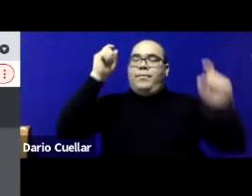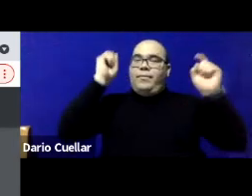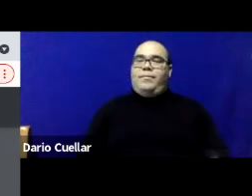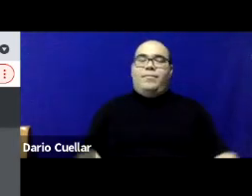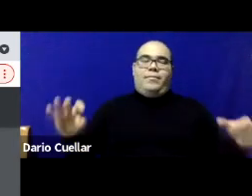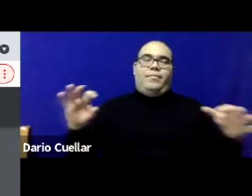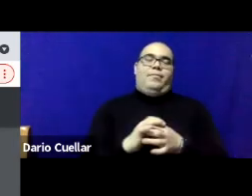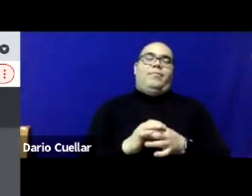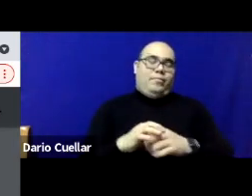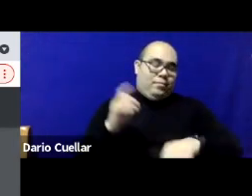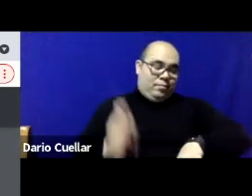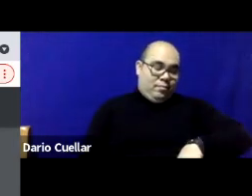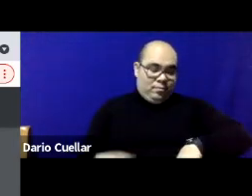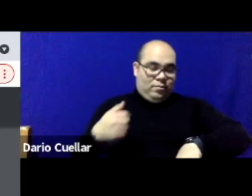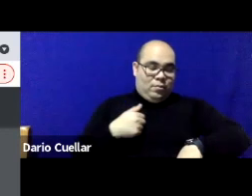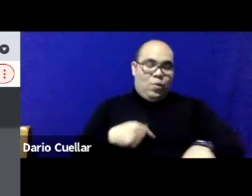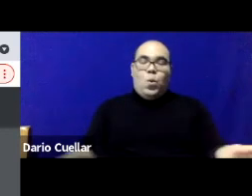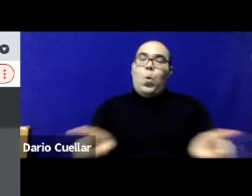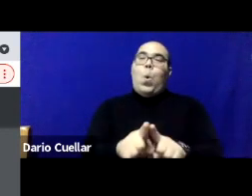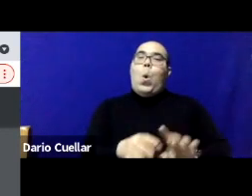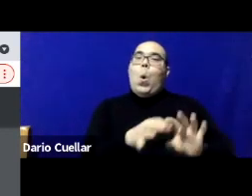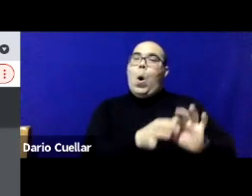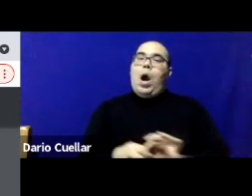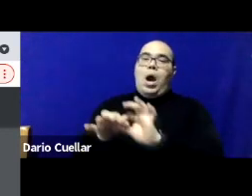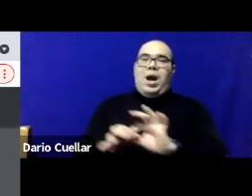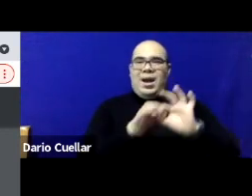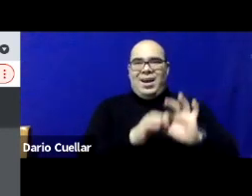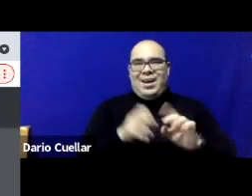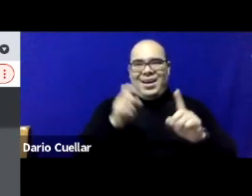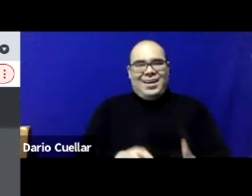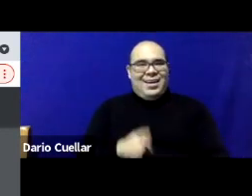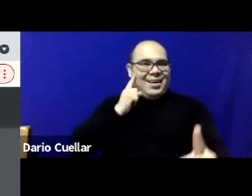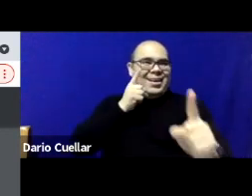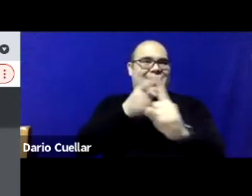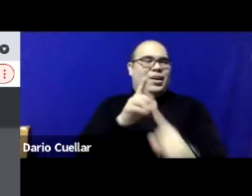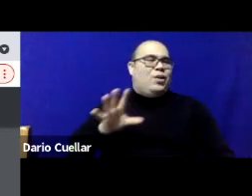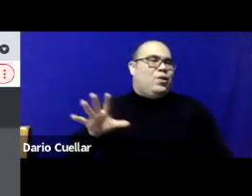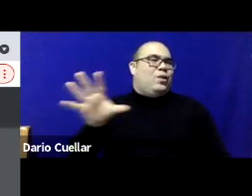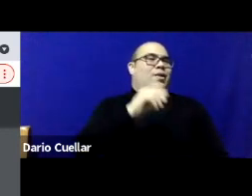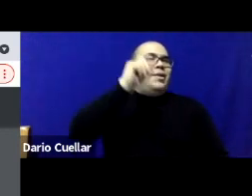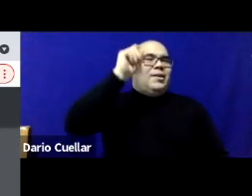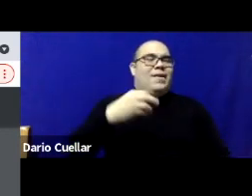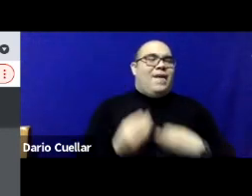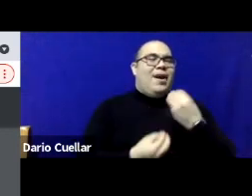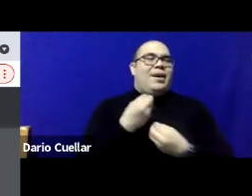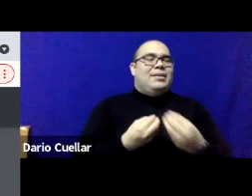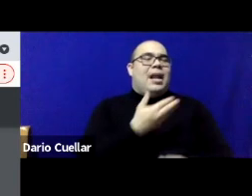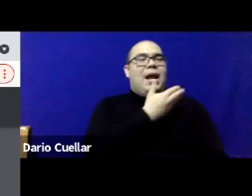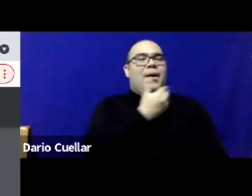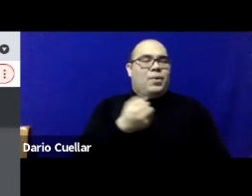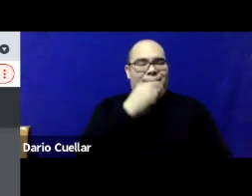que se puede generar ese abanico para realmente hacer esa intervención potente. Todos queremos hacer lo mejor por nuestros niños y por